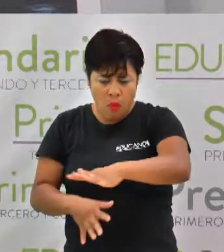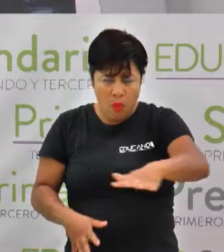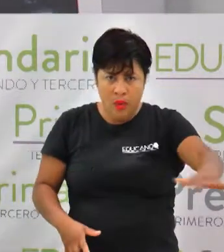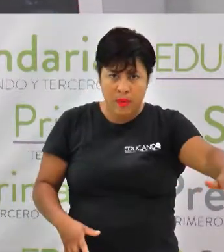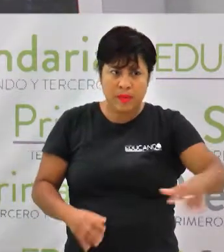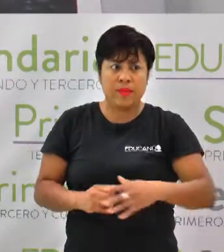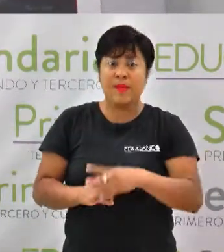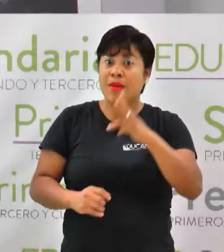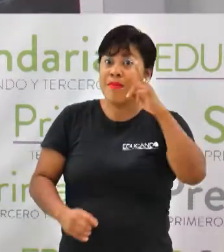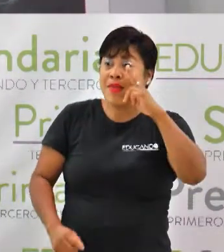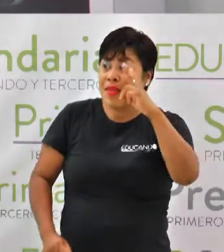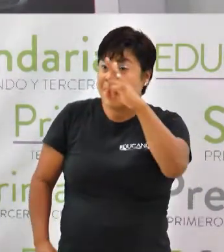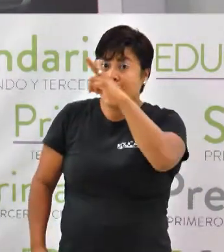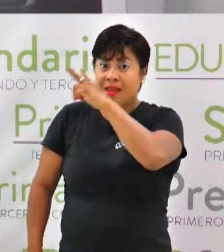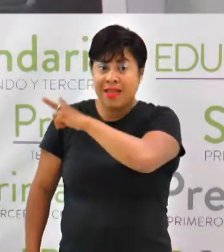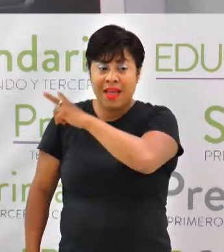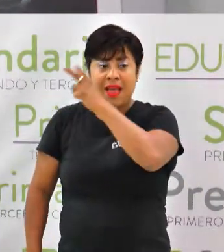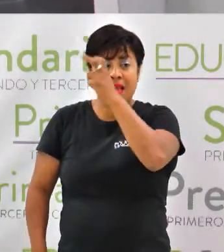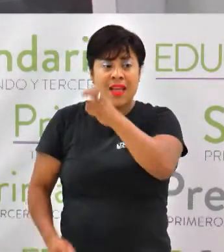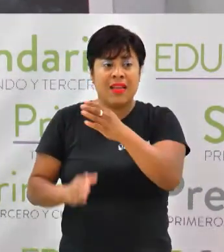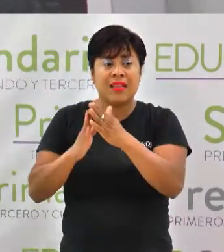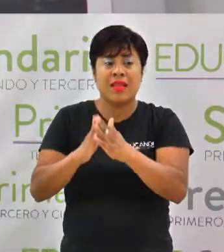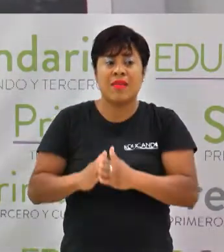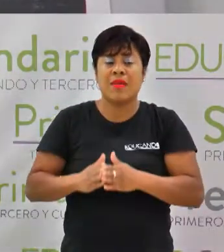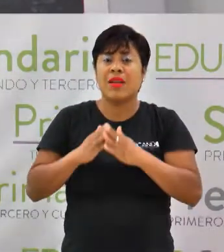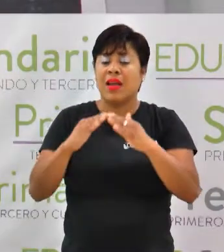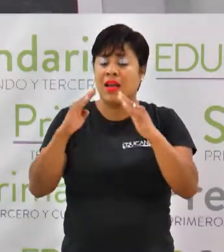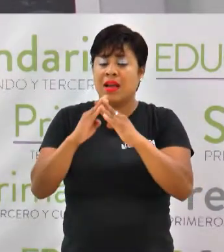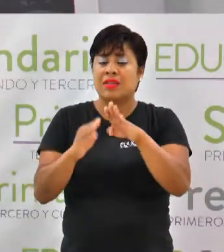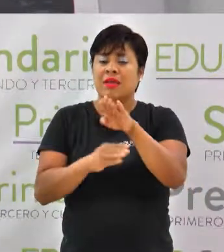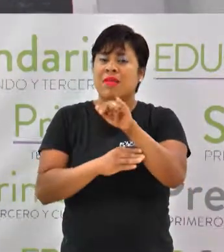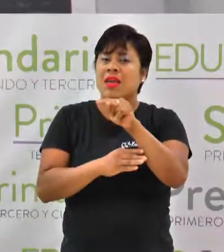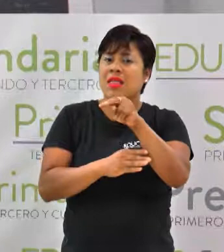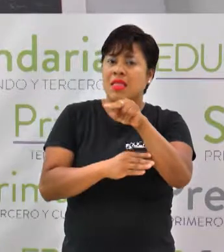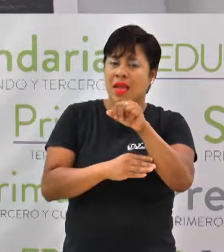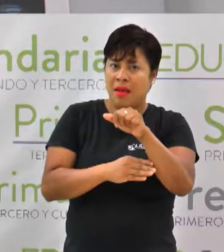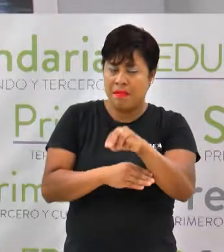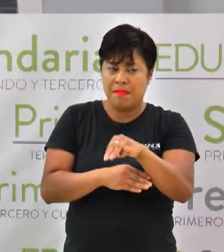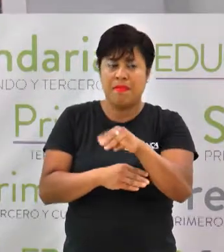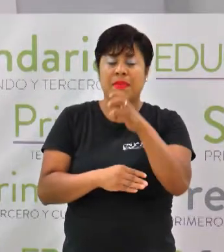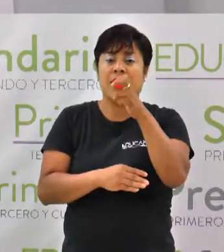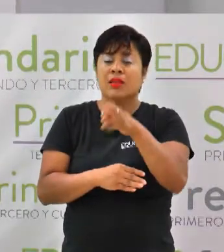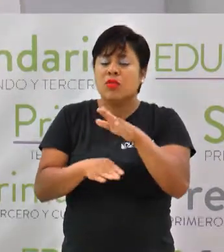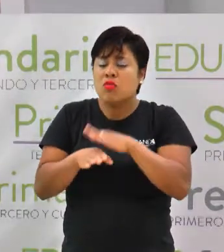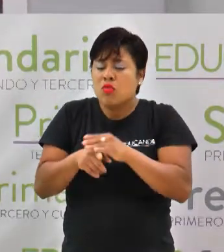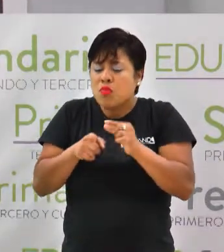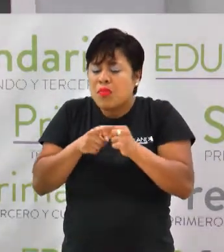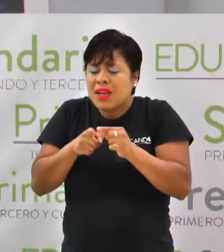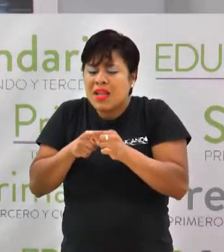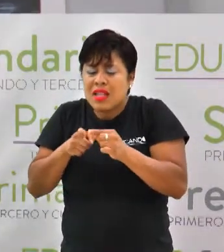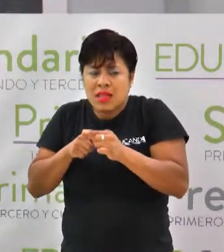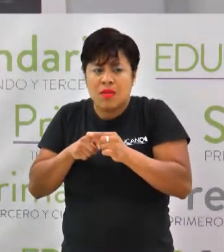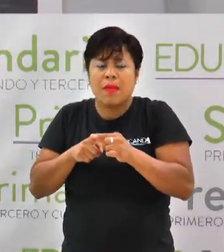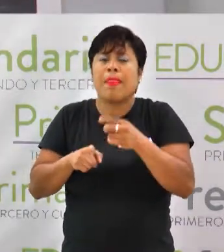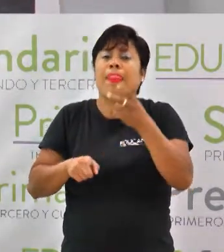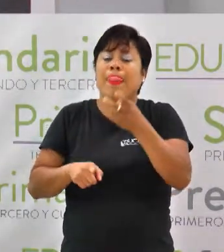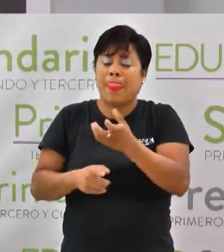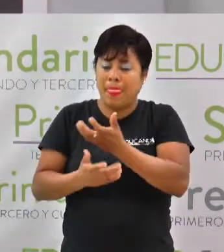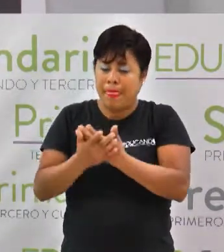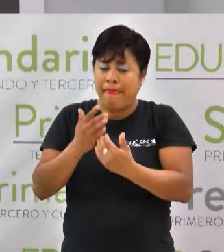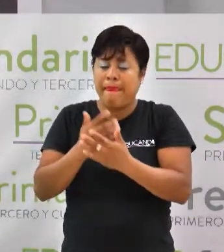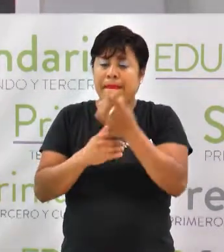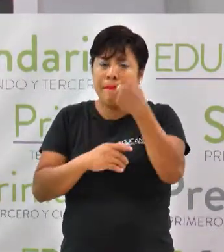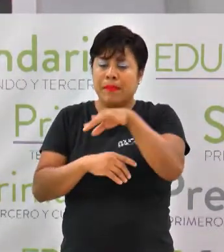pantano. Mira, este barco casa de Vietnam, aunque es muy pequeño,